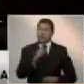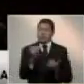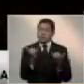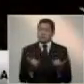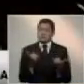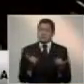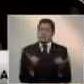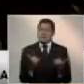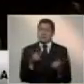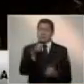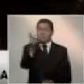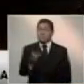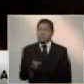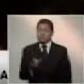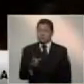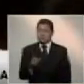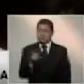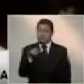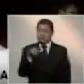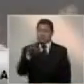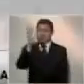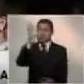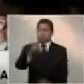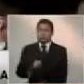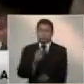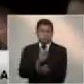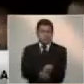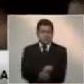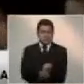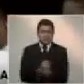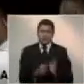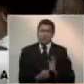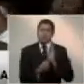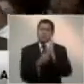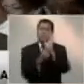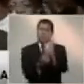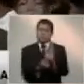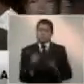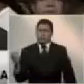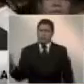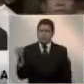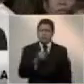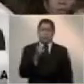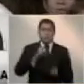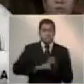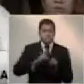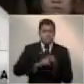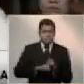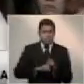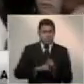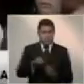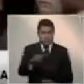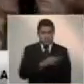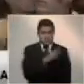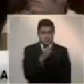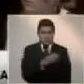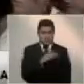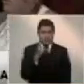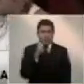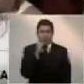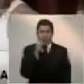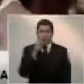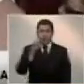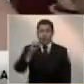inmediata a esto y que esta persona sea aprehendida. Estamos acudiendo porque la esposa de este señor, llamado